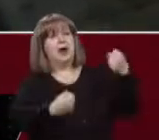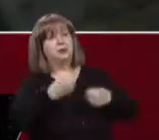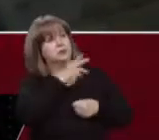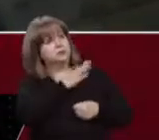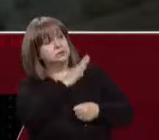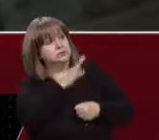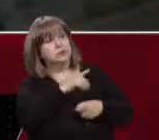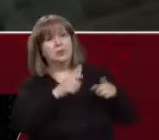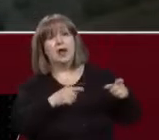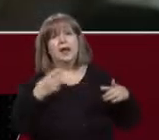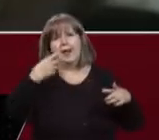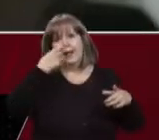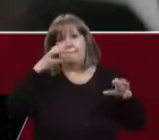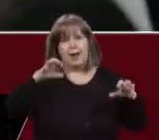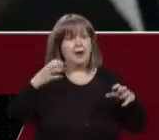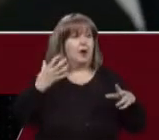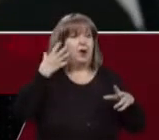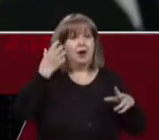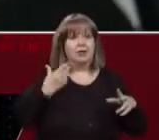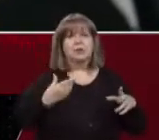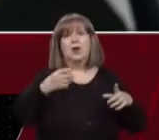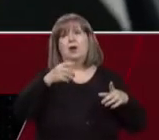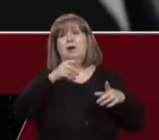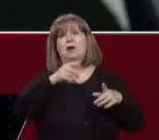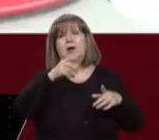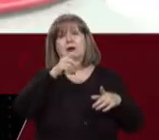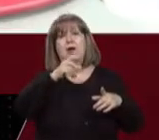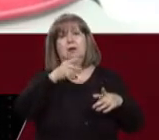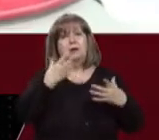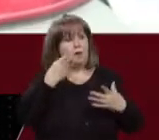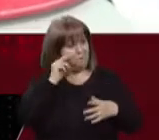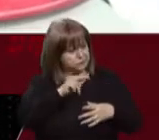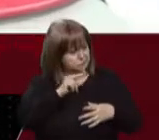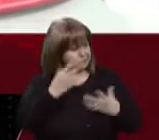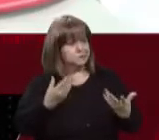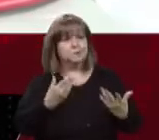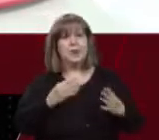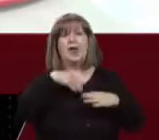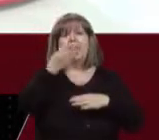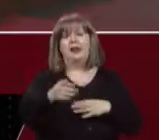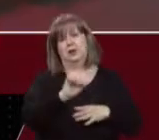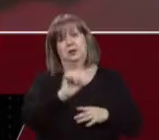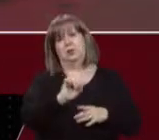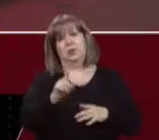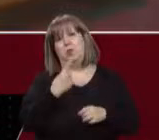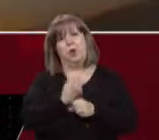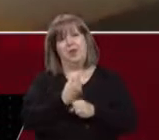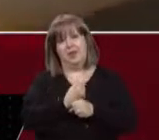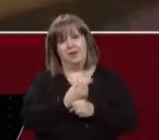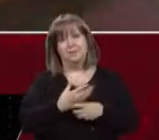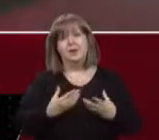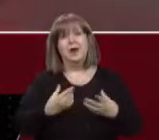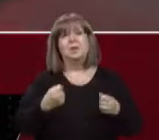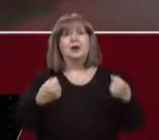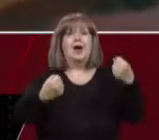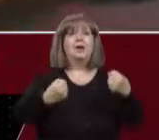así animales o en realidad seres no humanos en el interior del habitáculo, en la parte delantera, que también corresponde a una falta gravísima, porque pueden